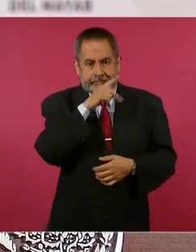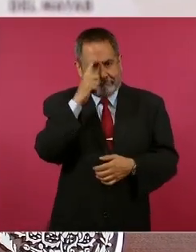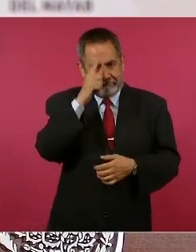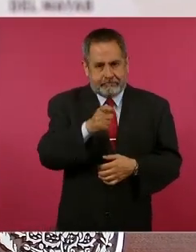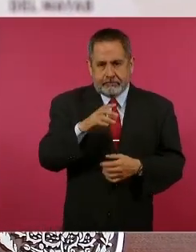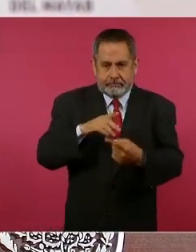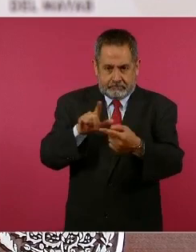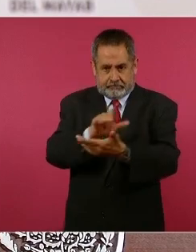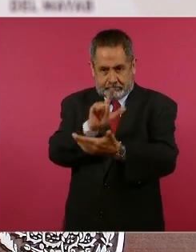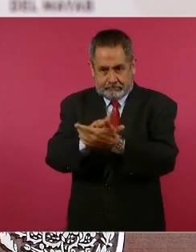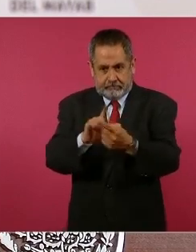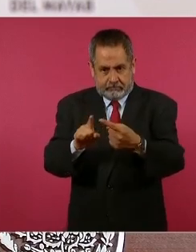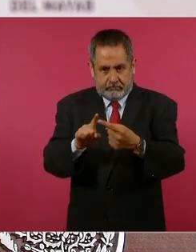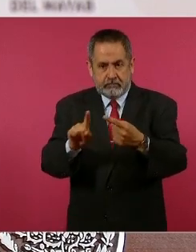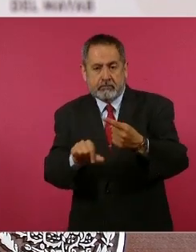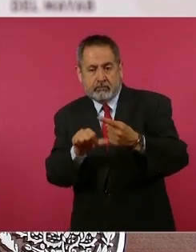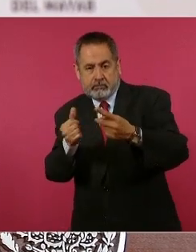porque hay otras.